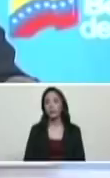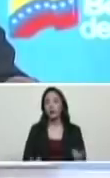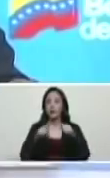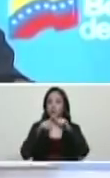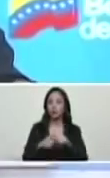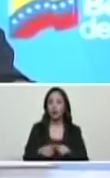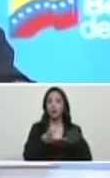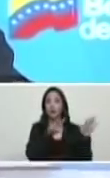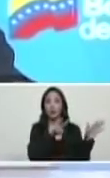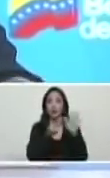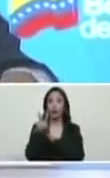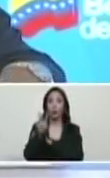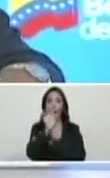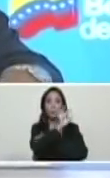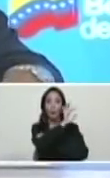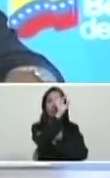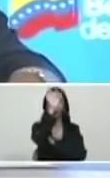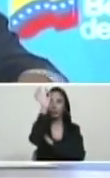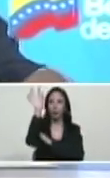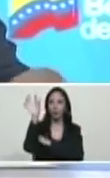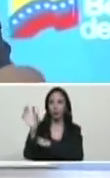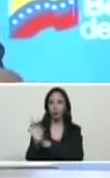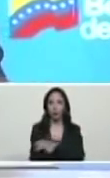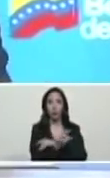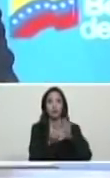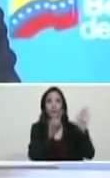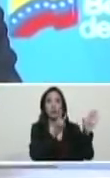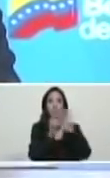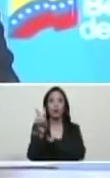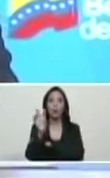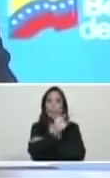72 países invitados, 72 países del mundo.